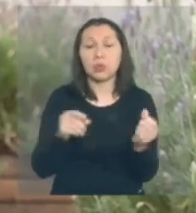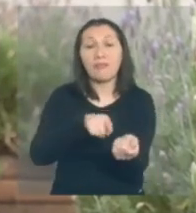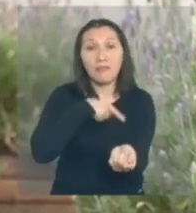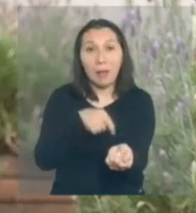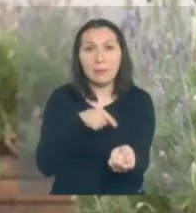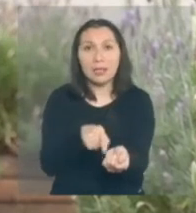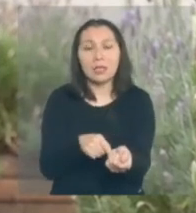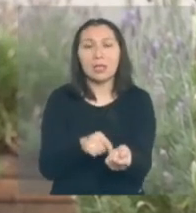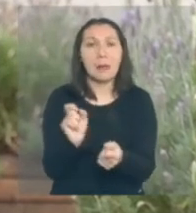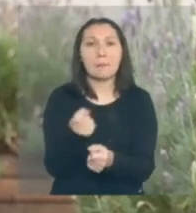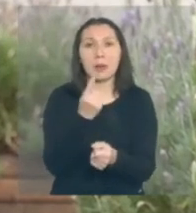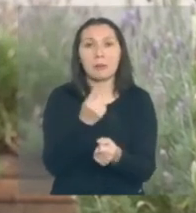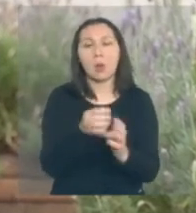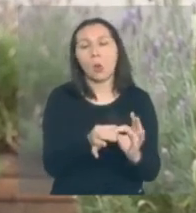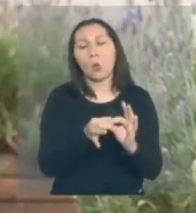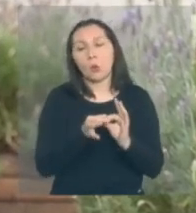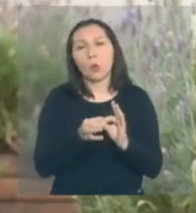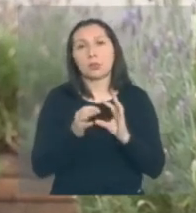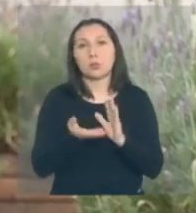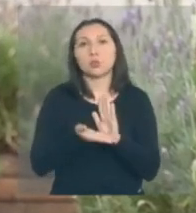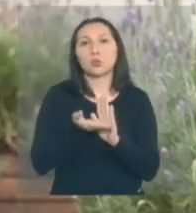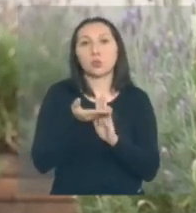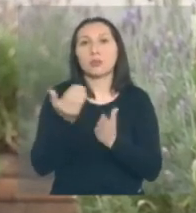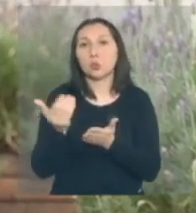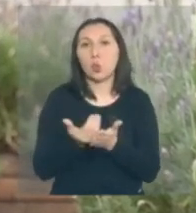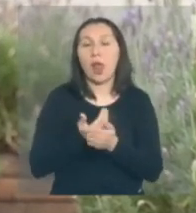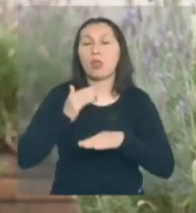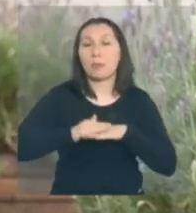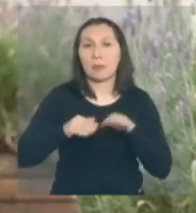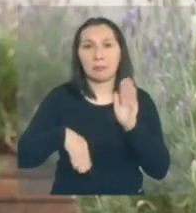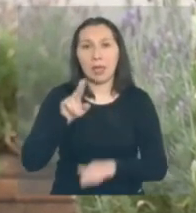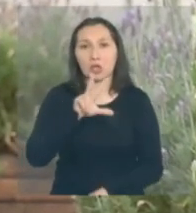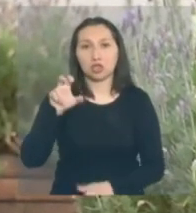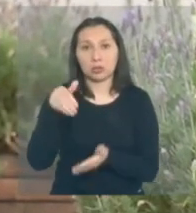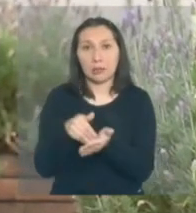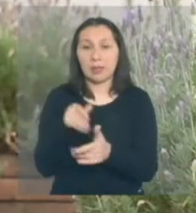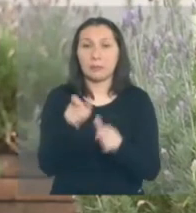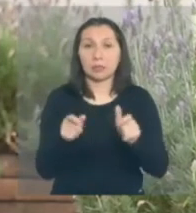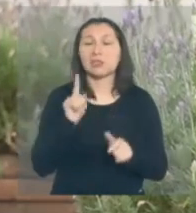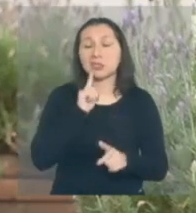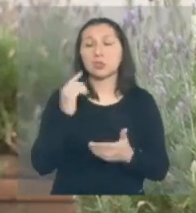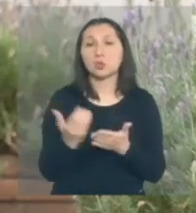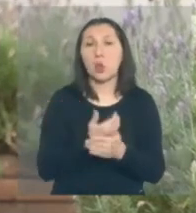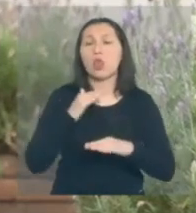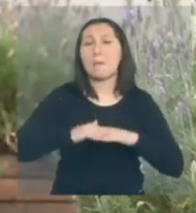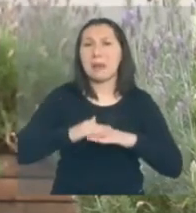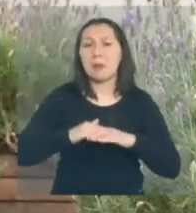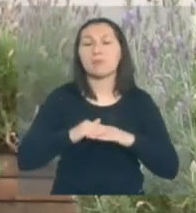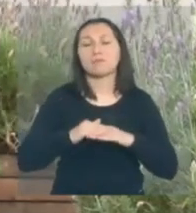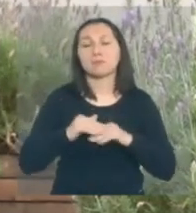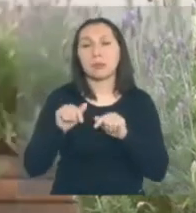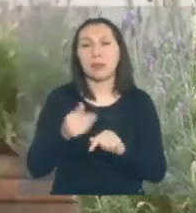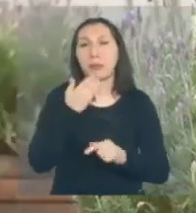van a verse primero beneficiadas por el aumento del salario mínimo, más de 800.000 personas que están hoy día con un salario mínimo, pero también